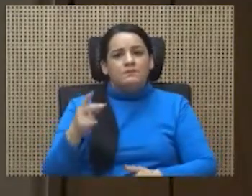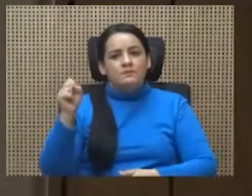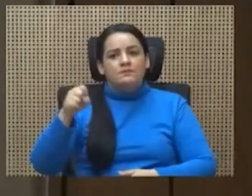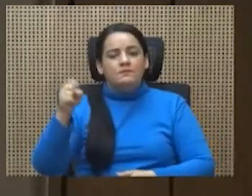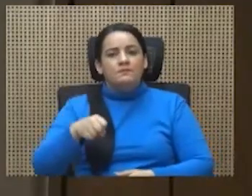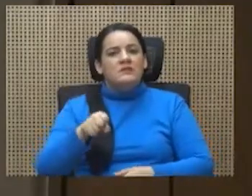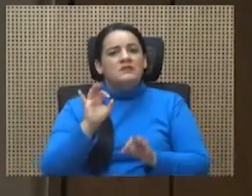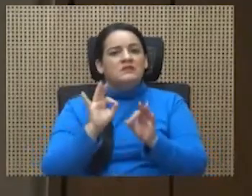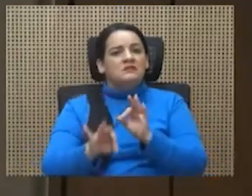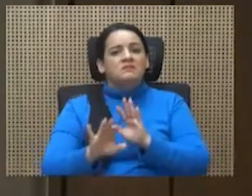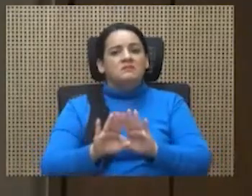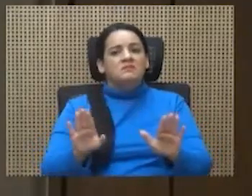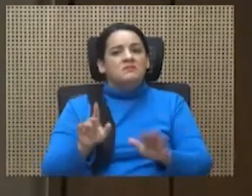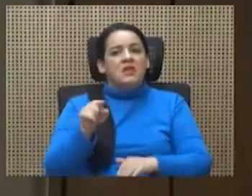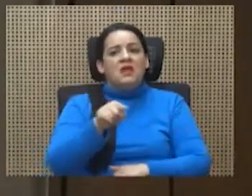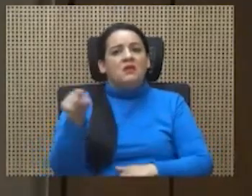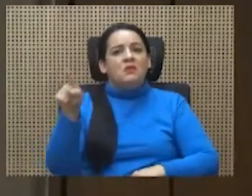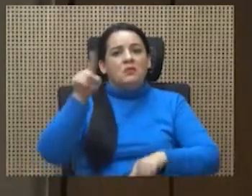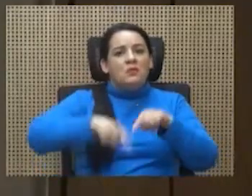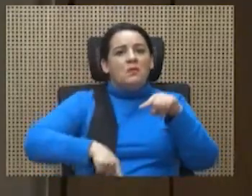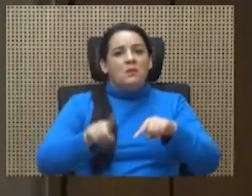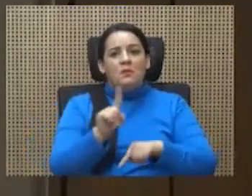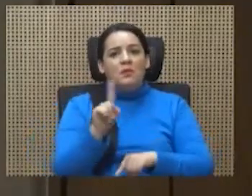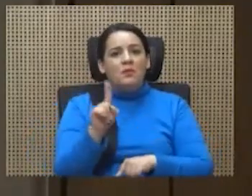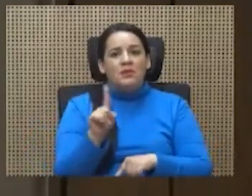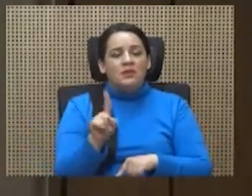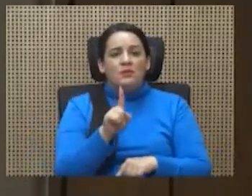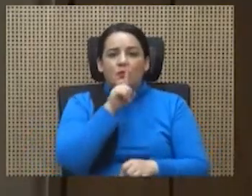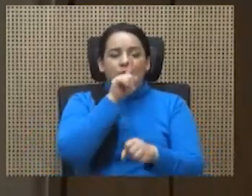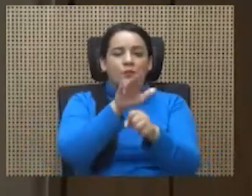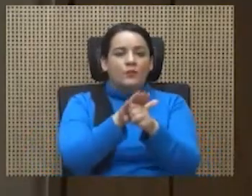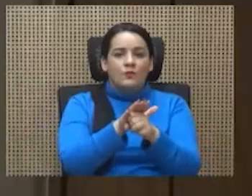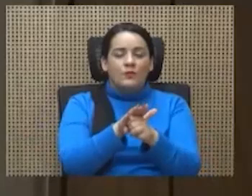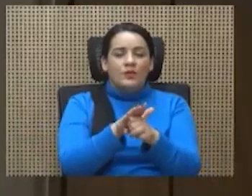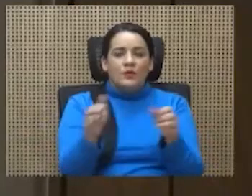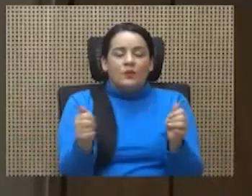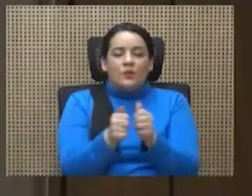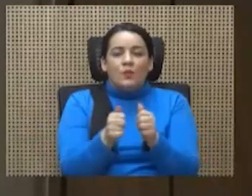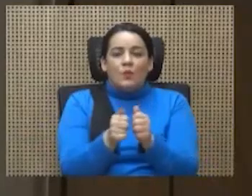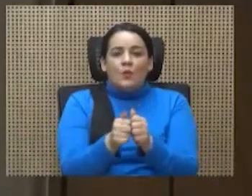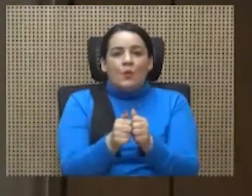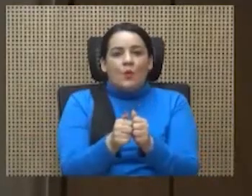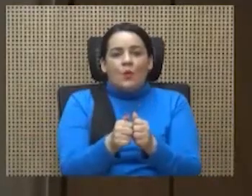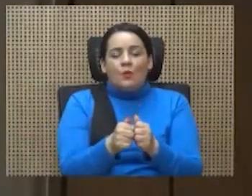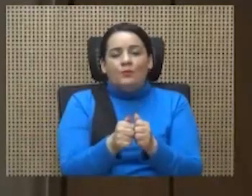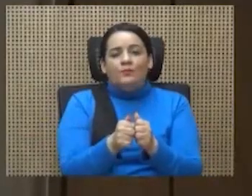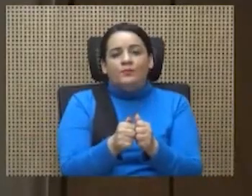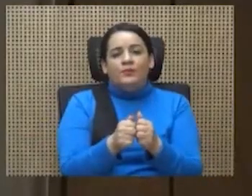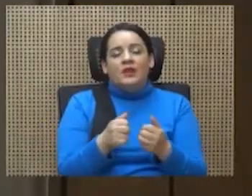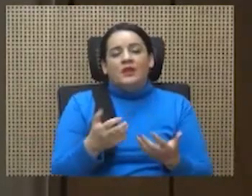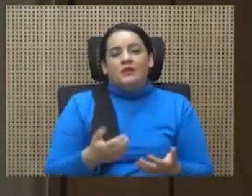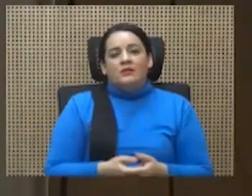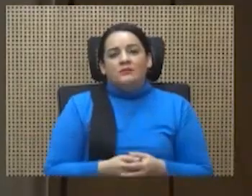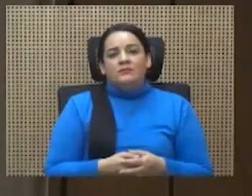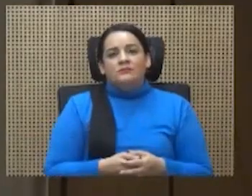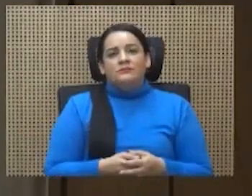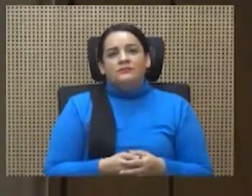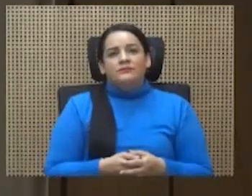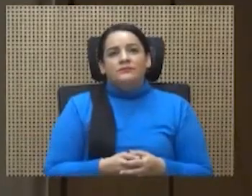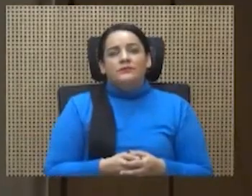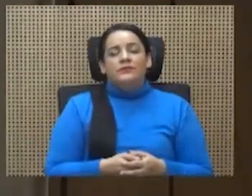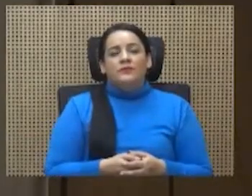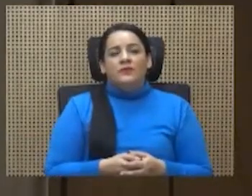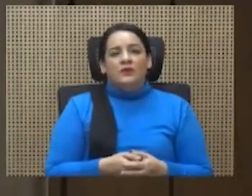simple y sencillamente no han podido cumplir con las onerosas o los